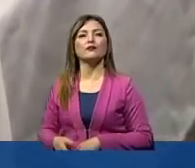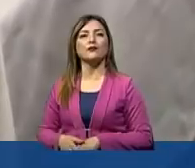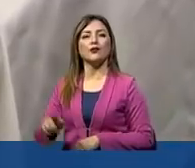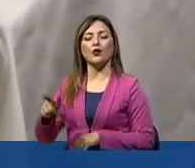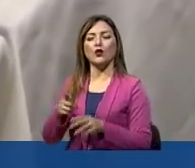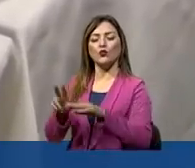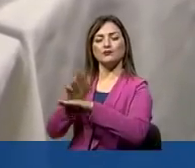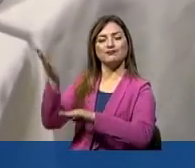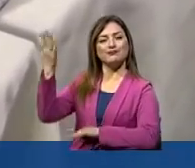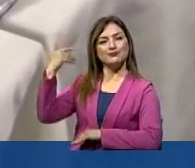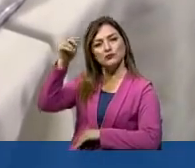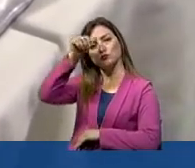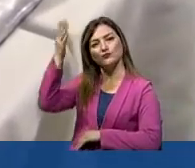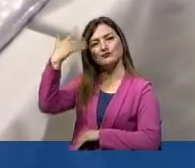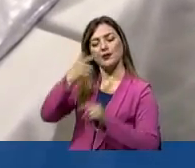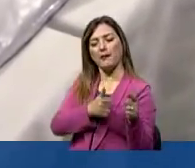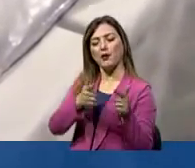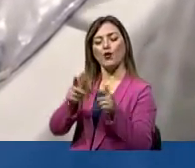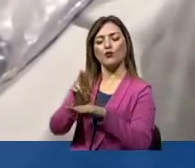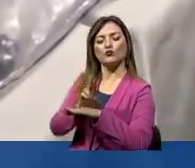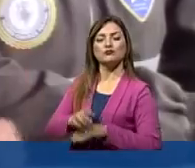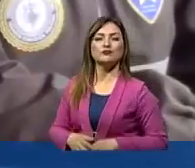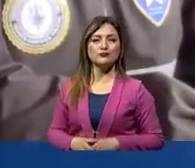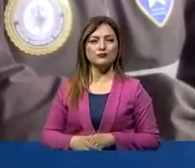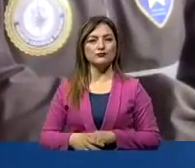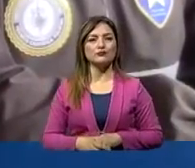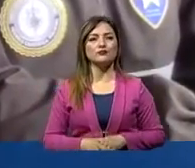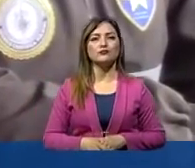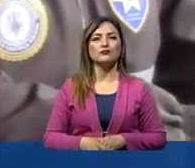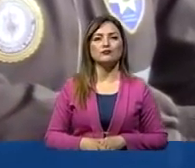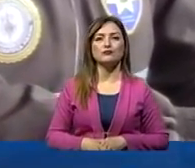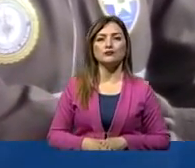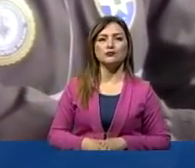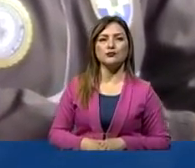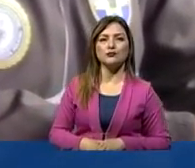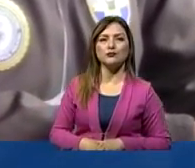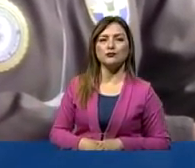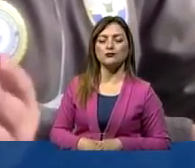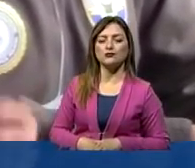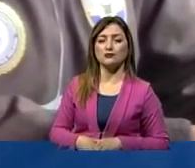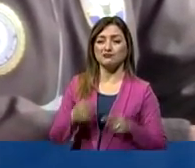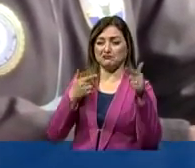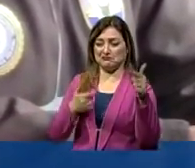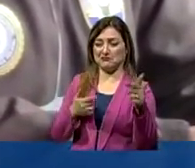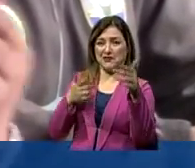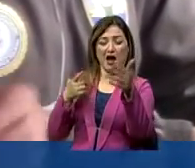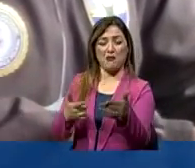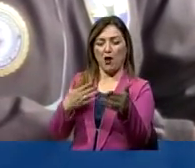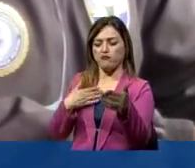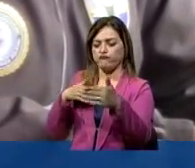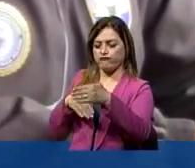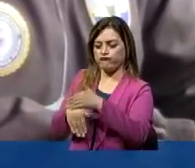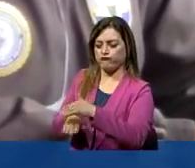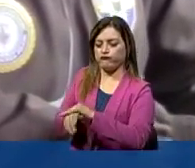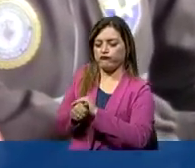en la masacre que se registró el domingo pasado. Y es un proceso justamente muy bien encaletado, y a pesar de que seguimos un